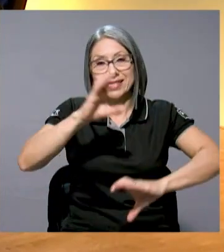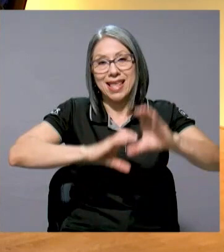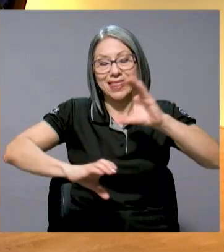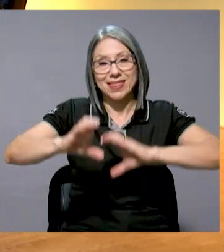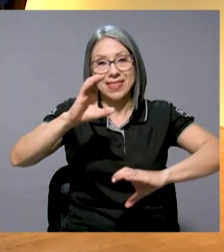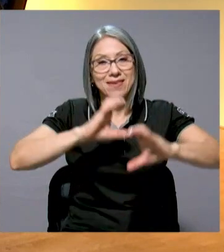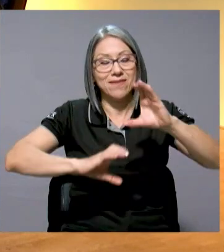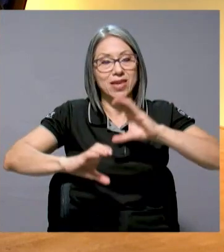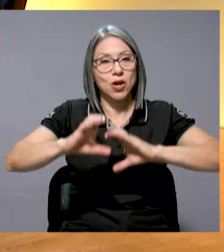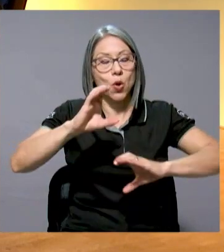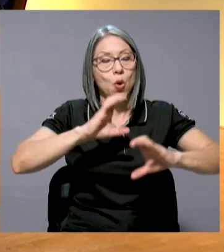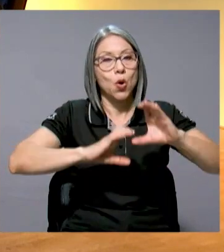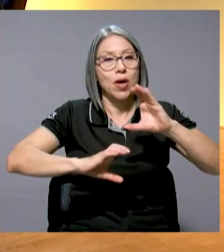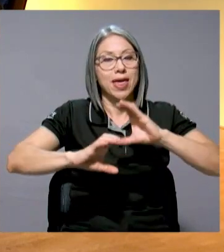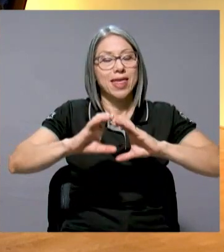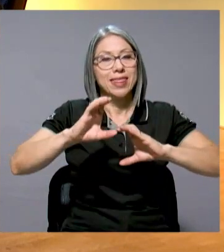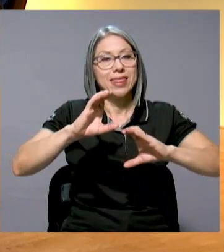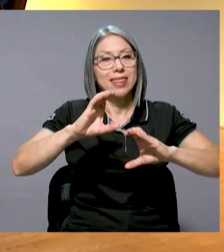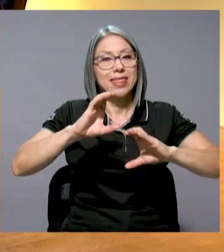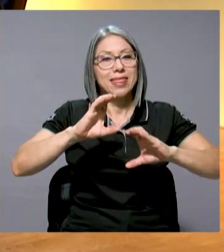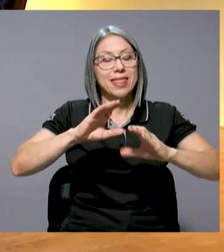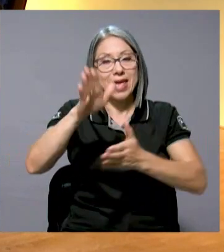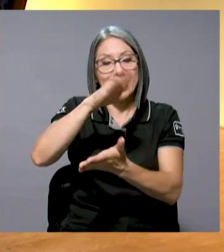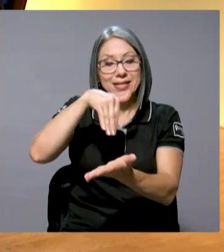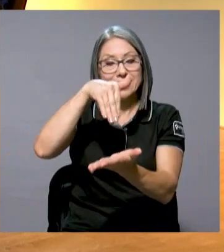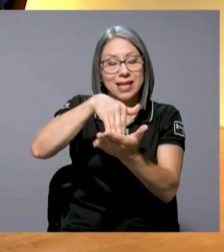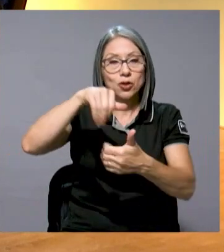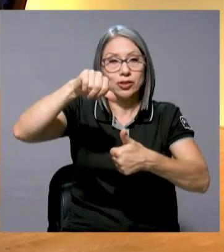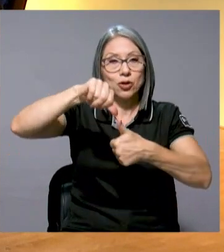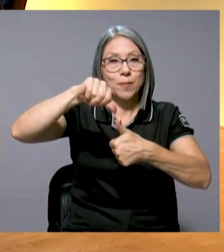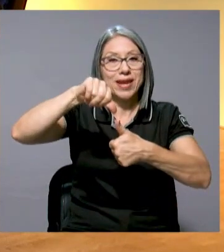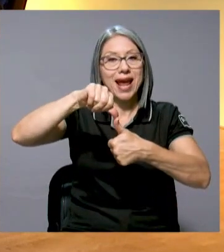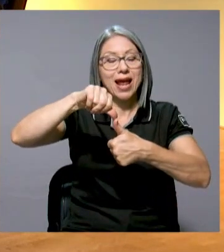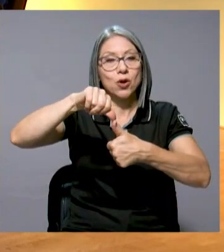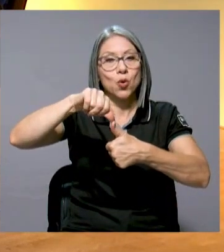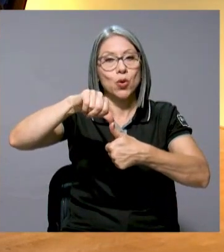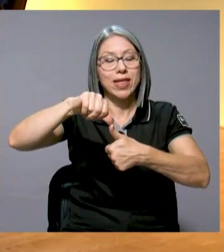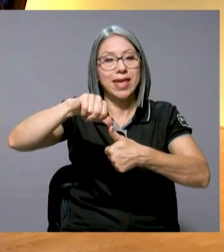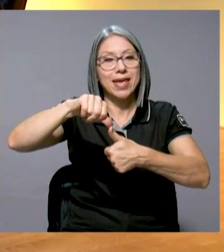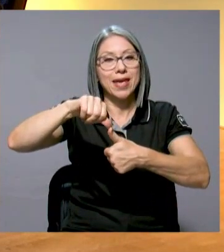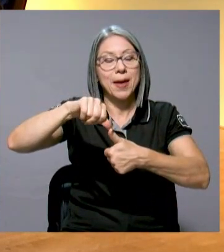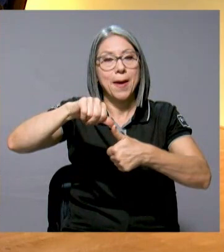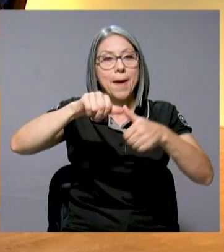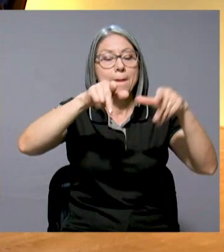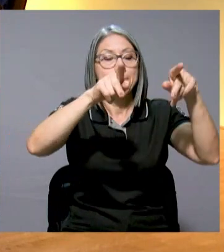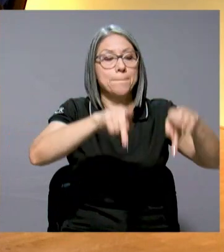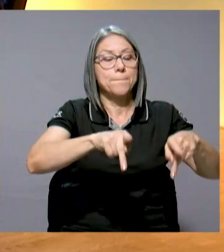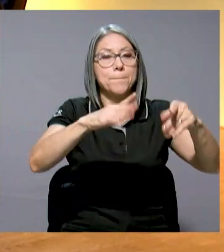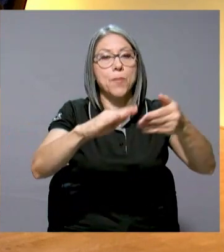científico del Centro Centroamericano de Población,